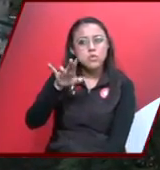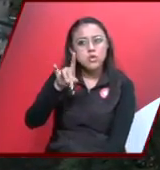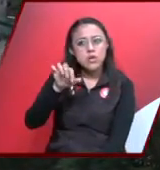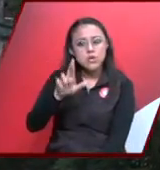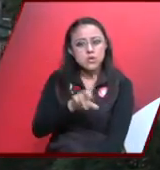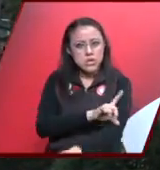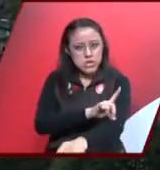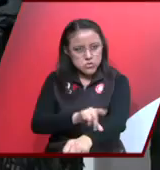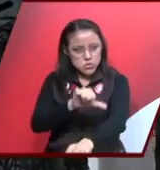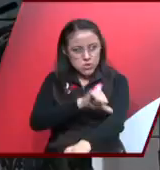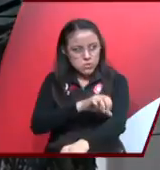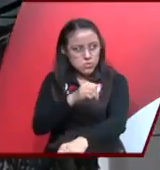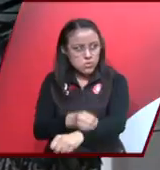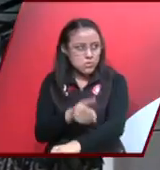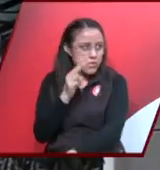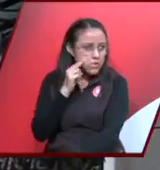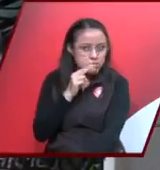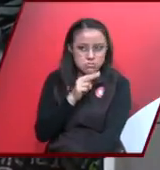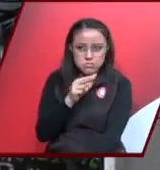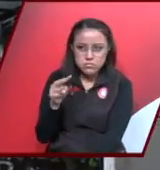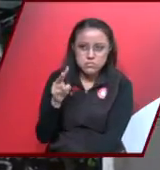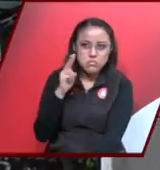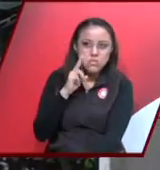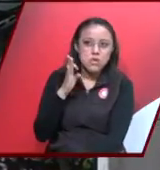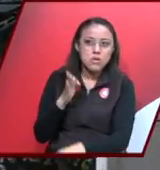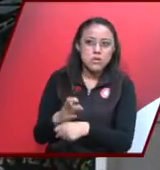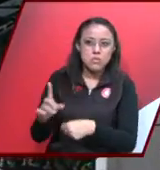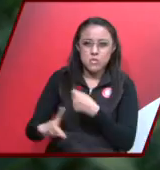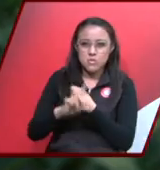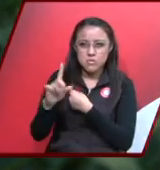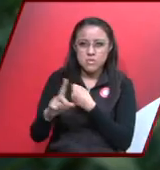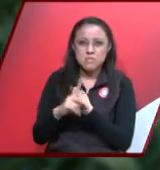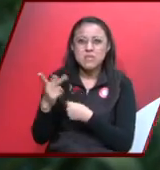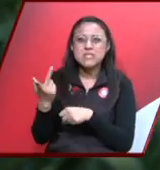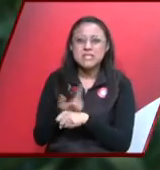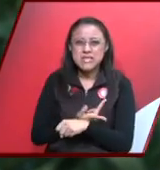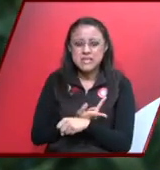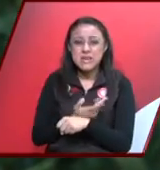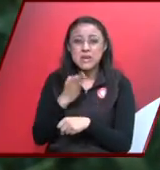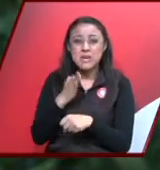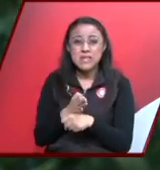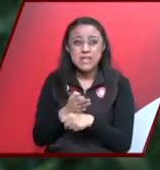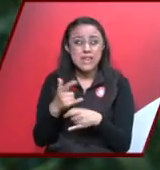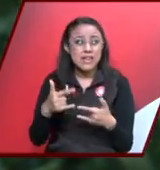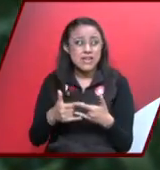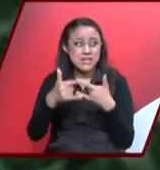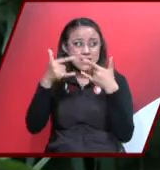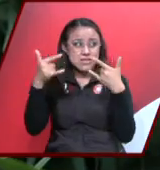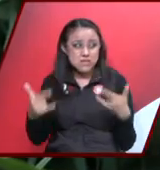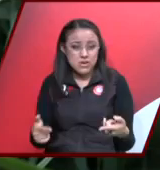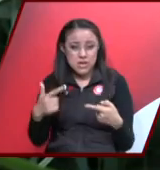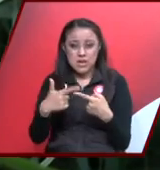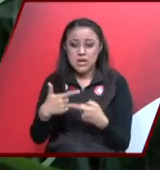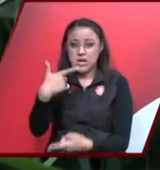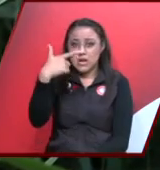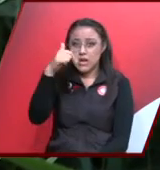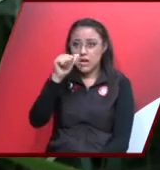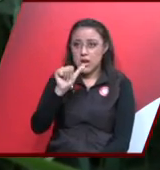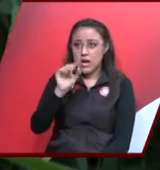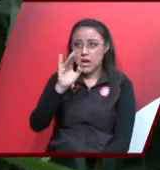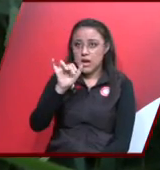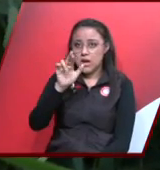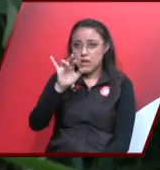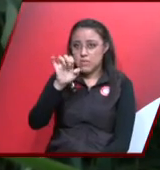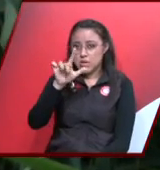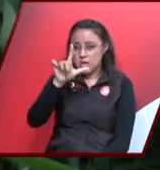Obregón, no imaginaban la situación que enfrentarían. Esta es la historia de Gabriela Gutiérrez. En esta casa donde